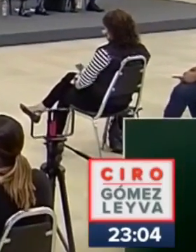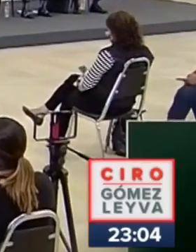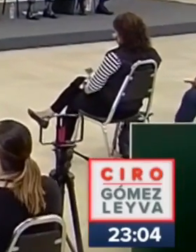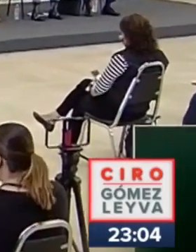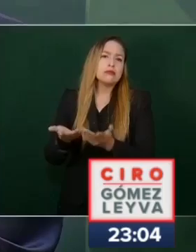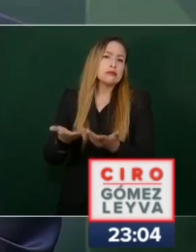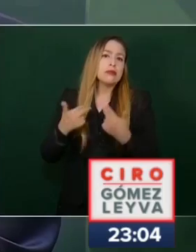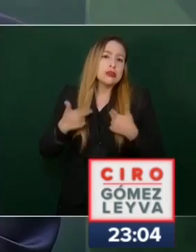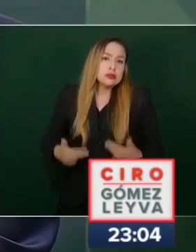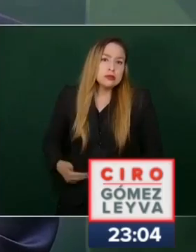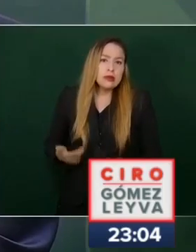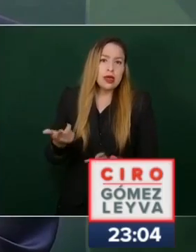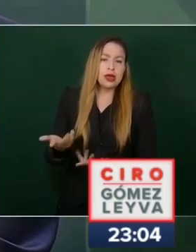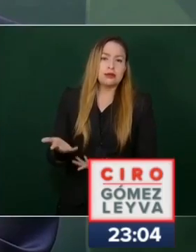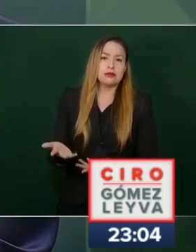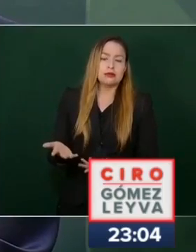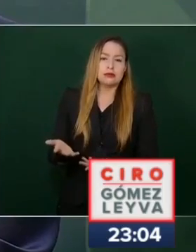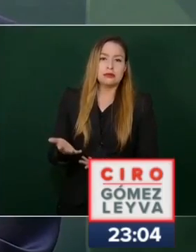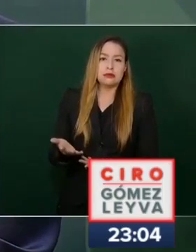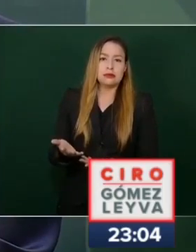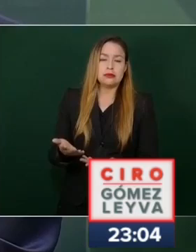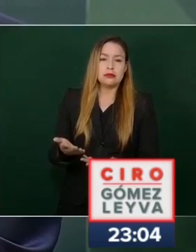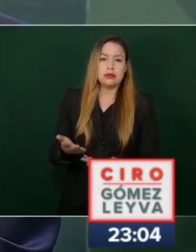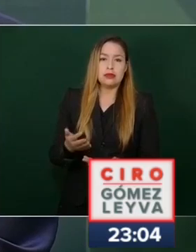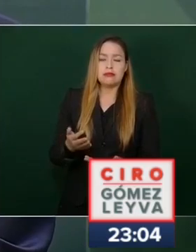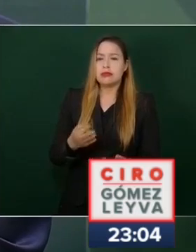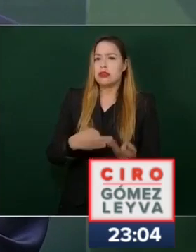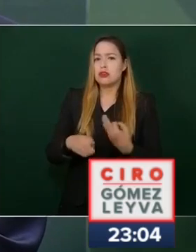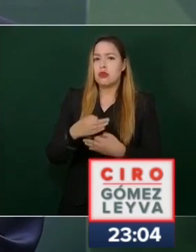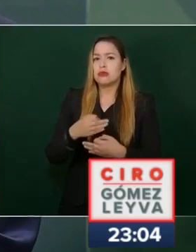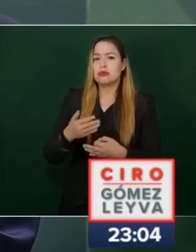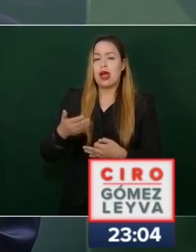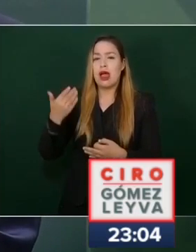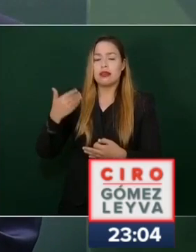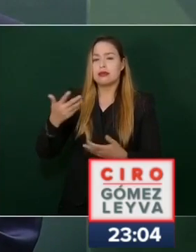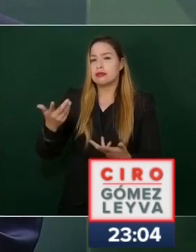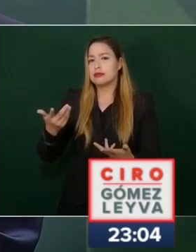y hacer a un lado la